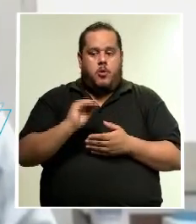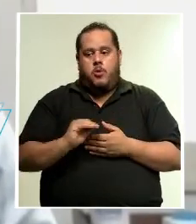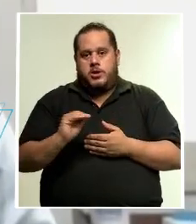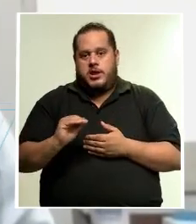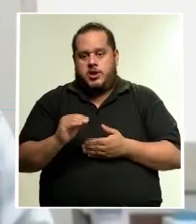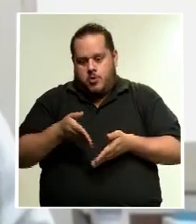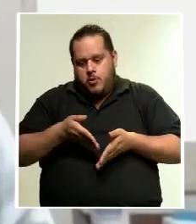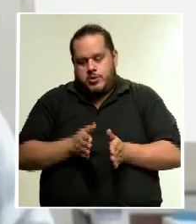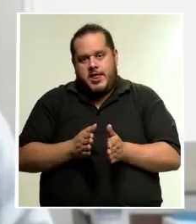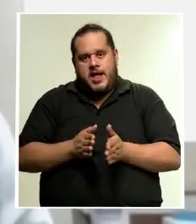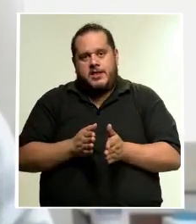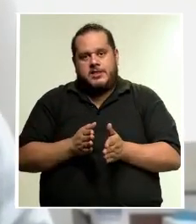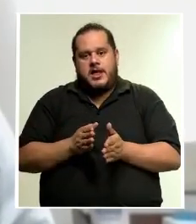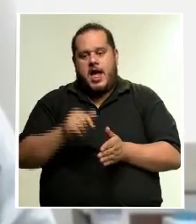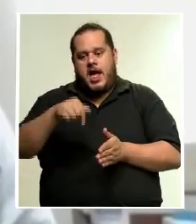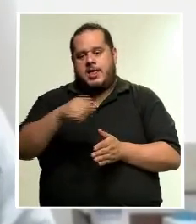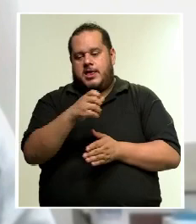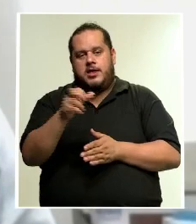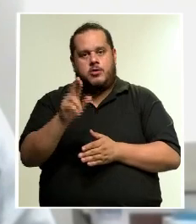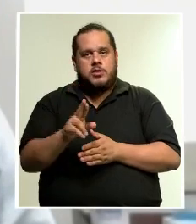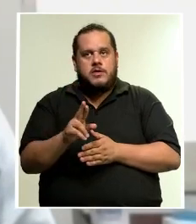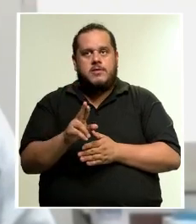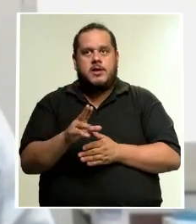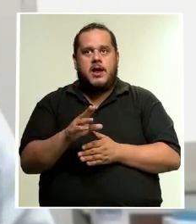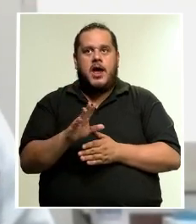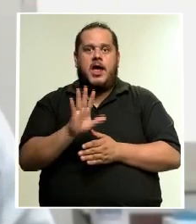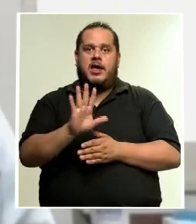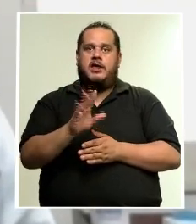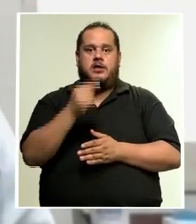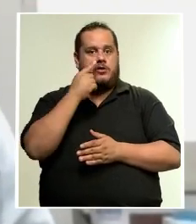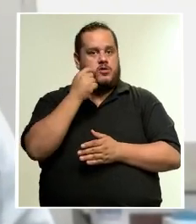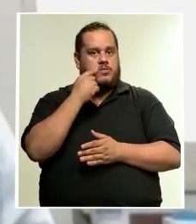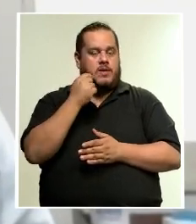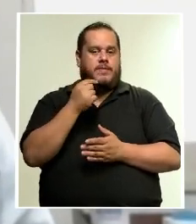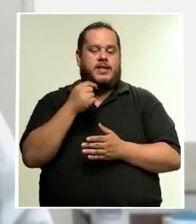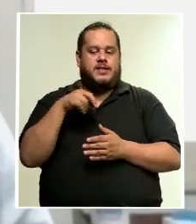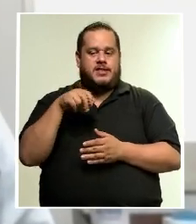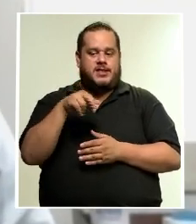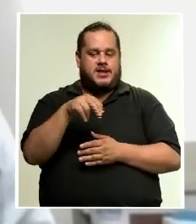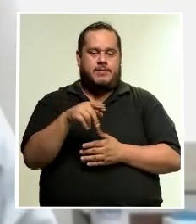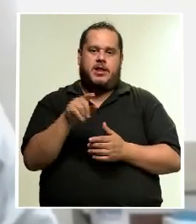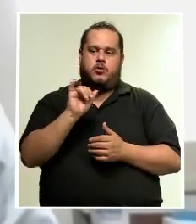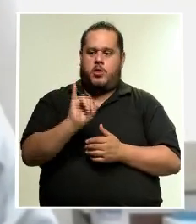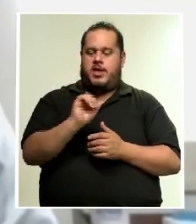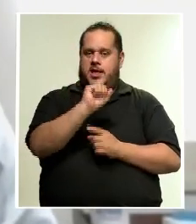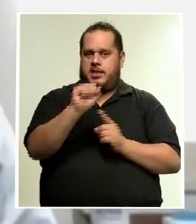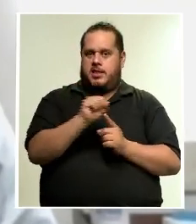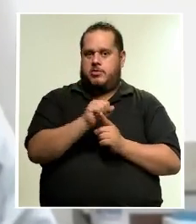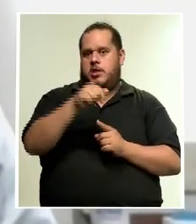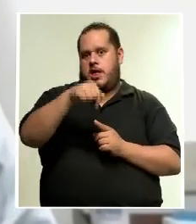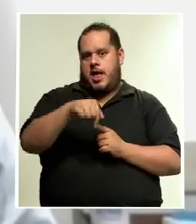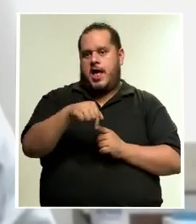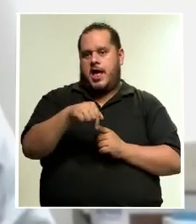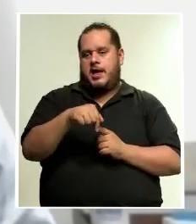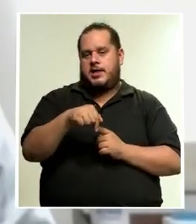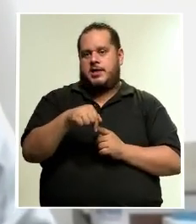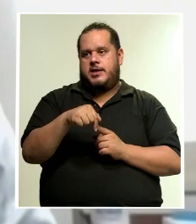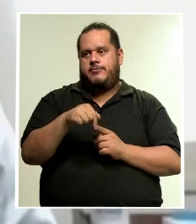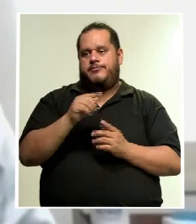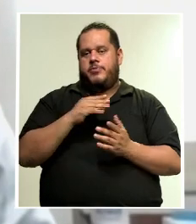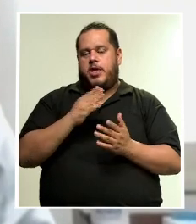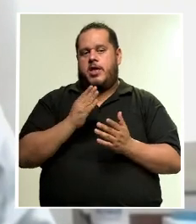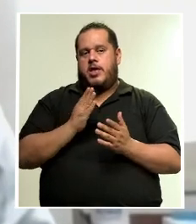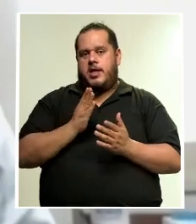niña nazca en territorio nacional mientras sus padres se encuentran en tránsito. En ese caso, ACNUR también asiste con